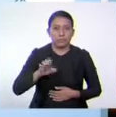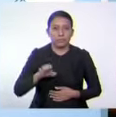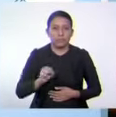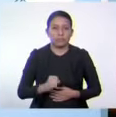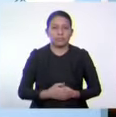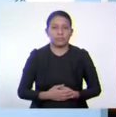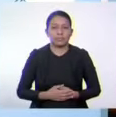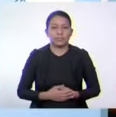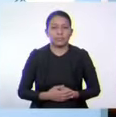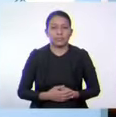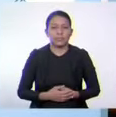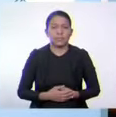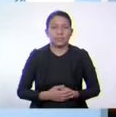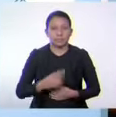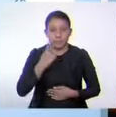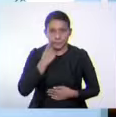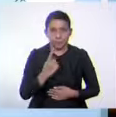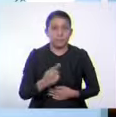Este,